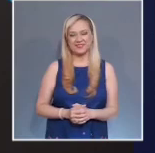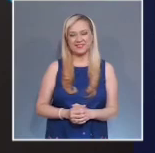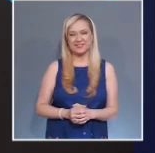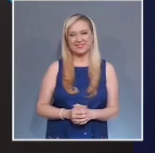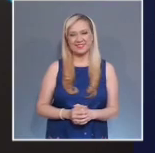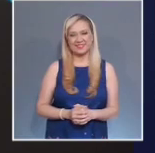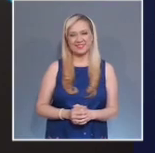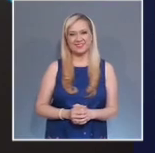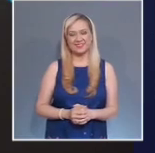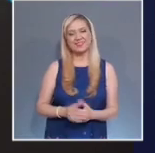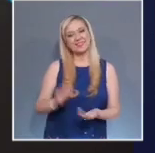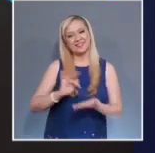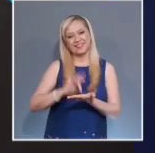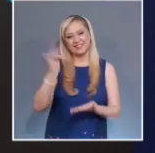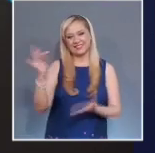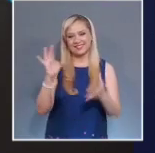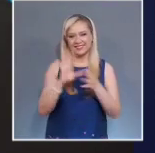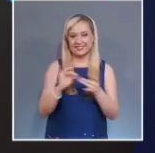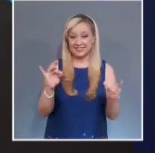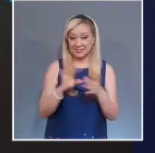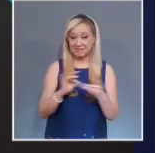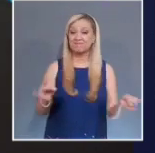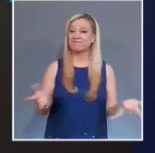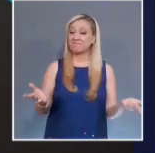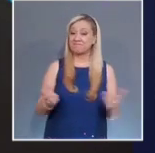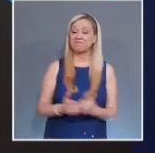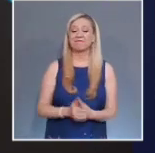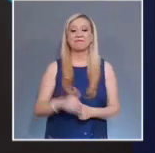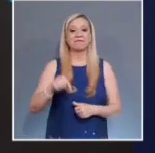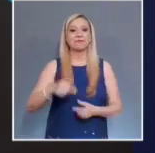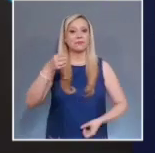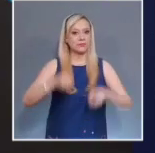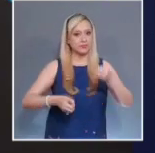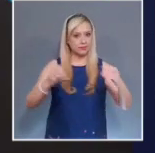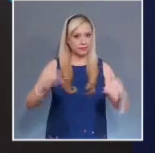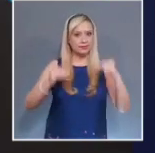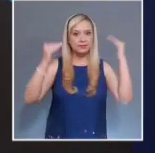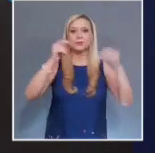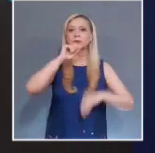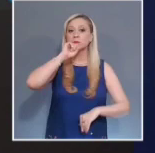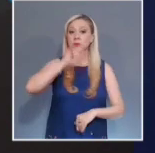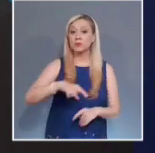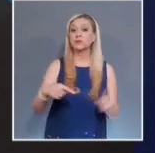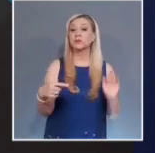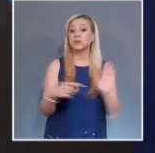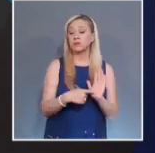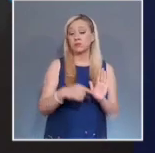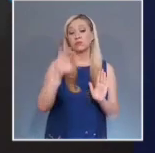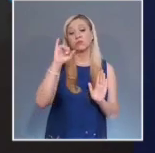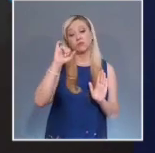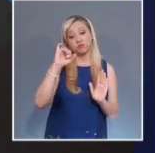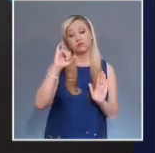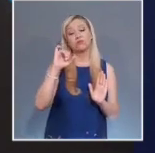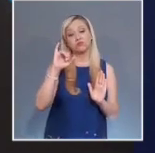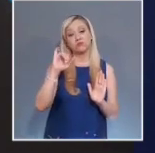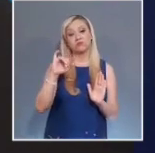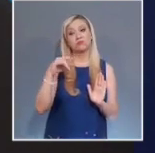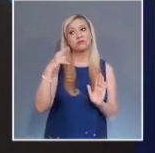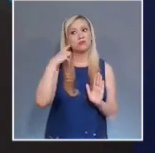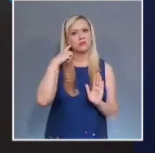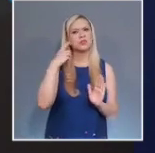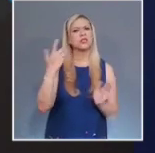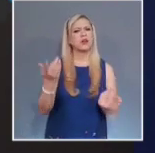Muchas gracias, Mario. El Pleno de la Corte también declaró válido el aumento en el financiamiento local de los partidos